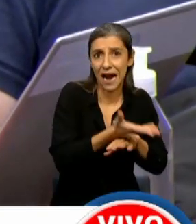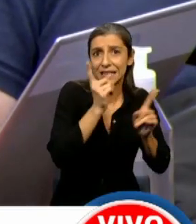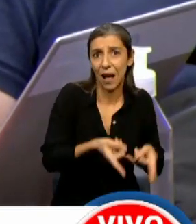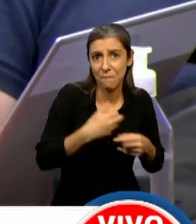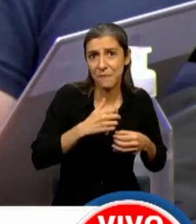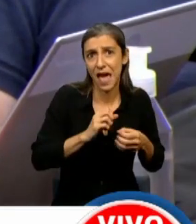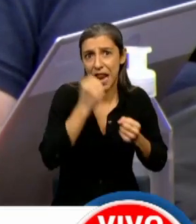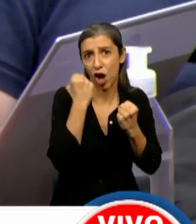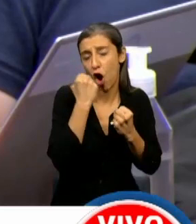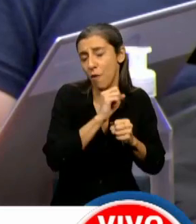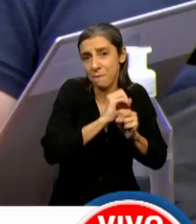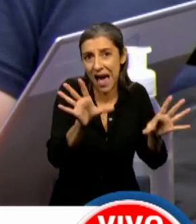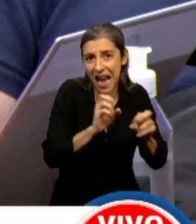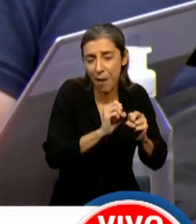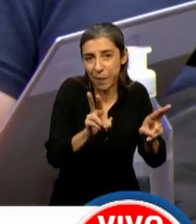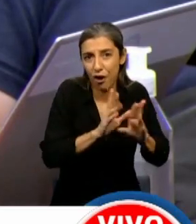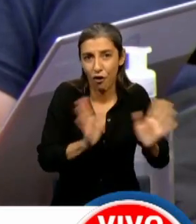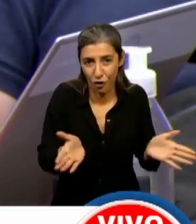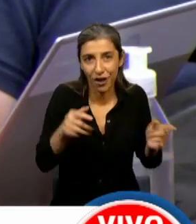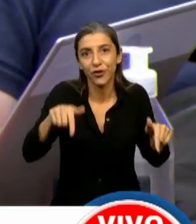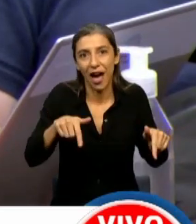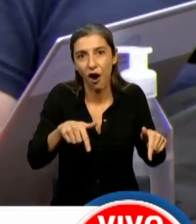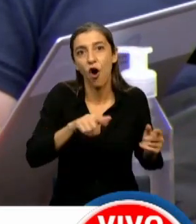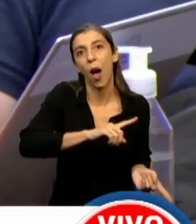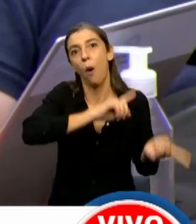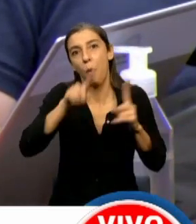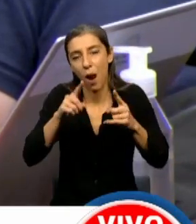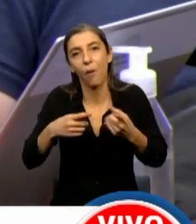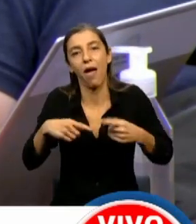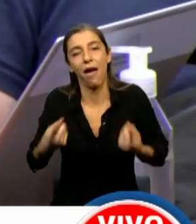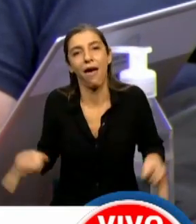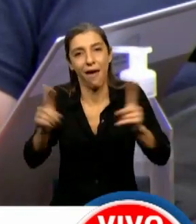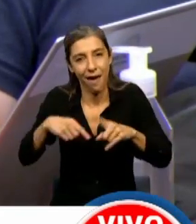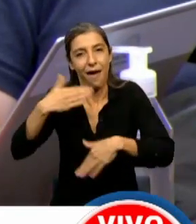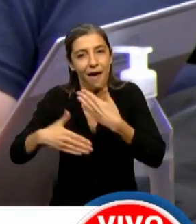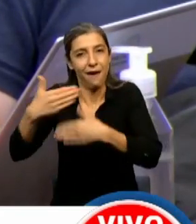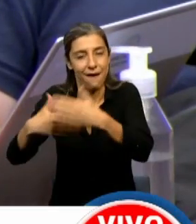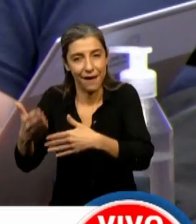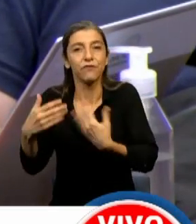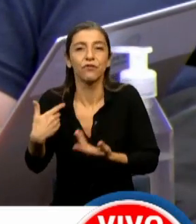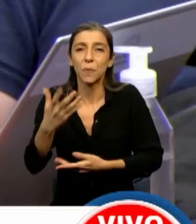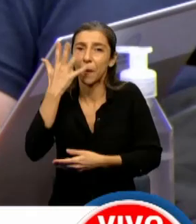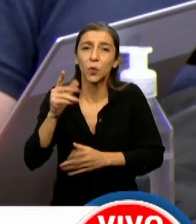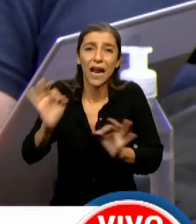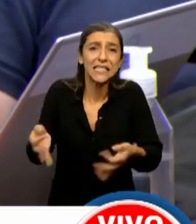qué países del mundo, qué estados hoy en el mundo pueden exhibir indicadores económicos que superen